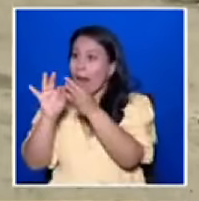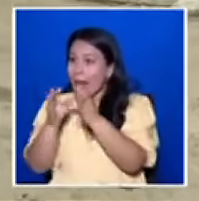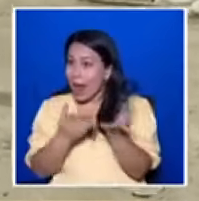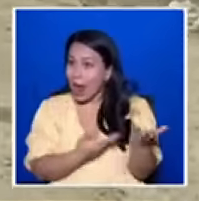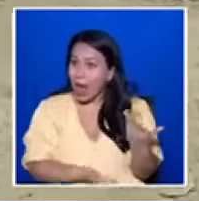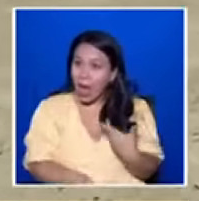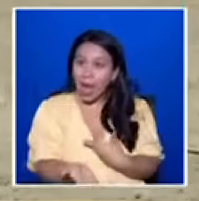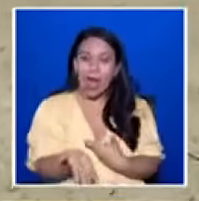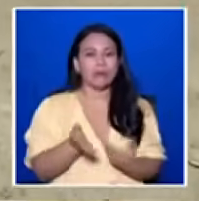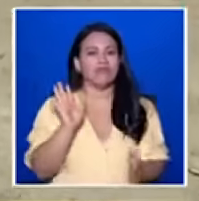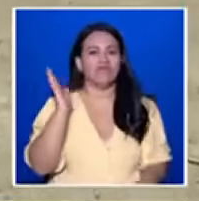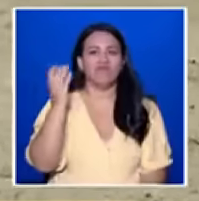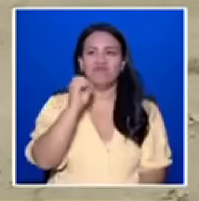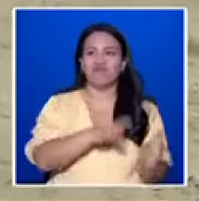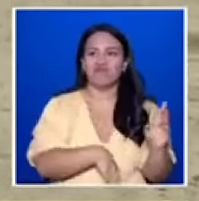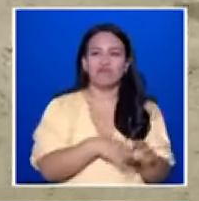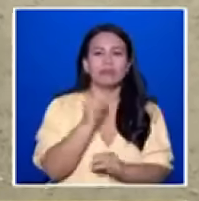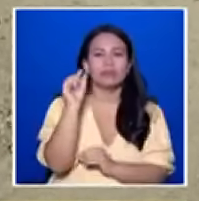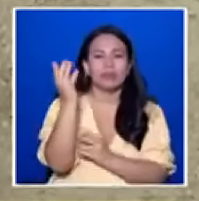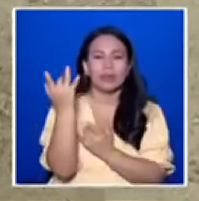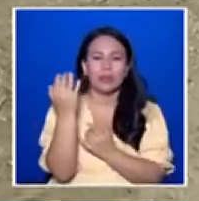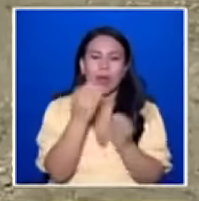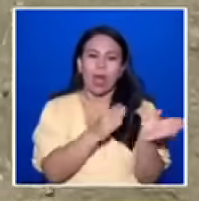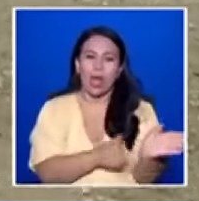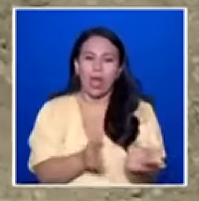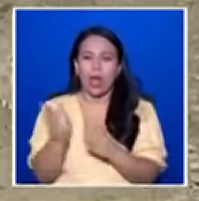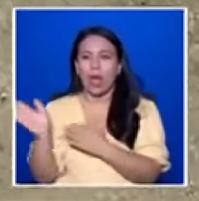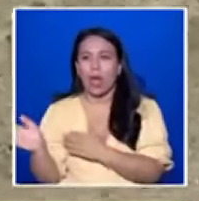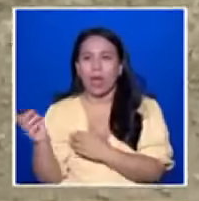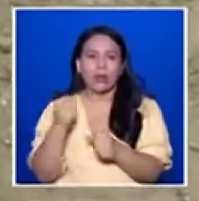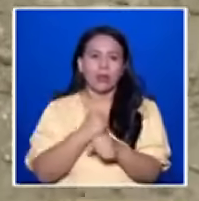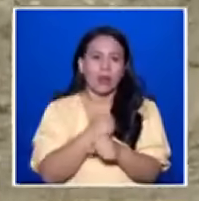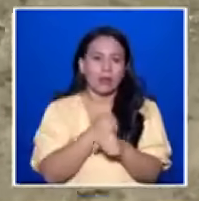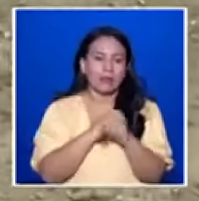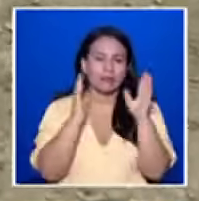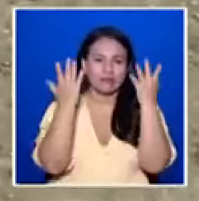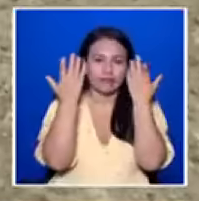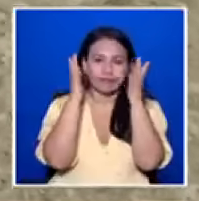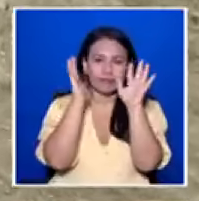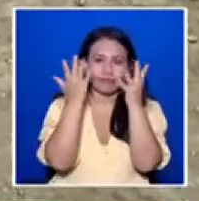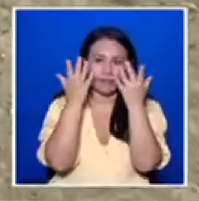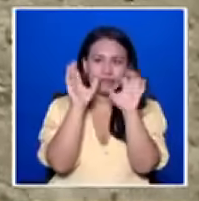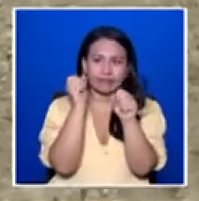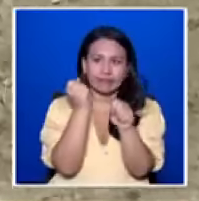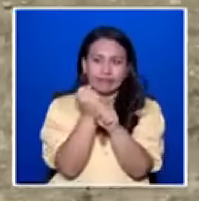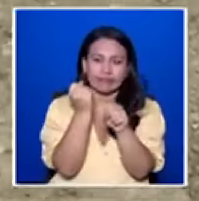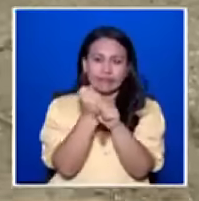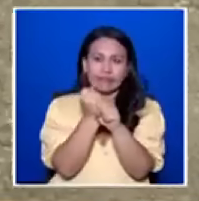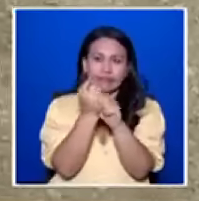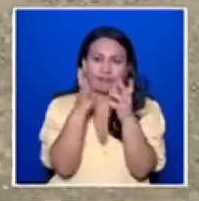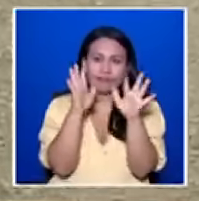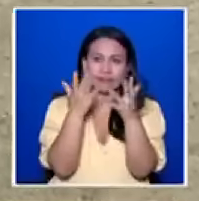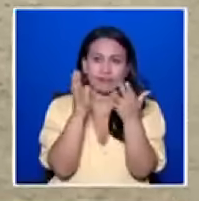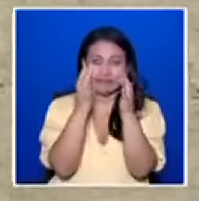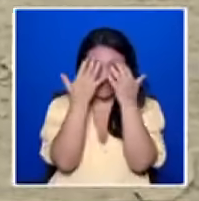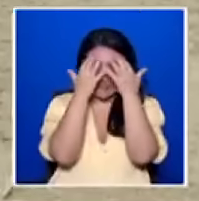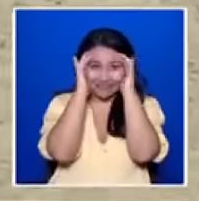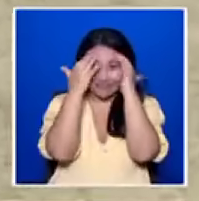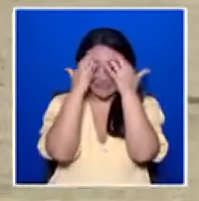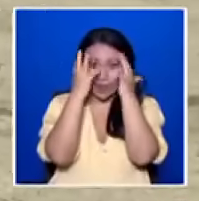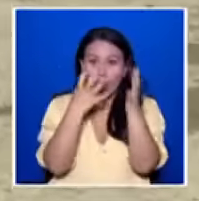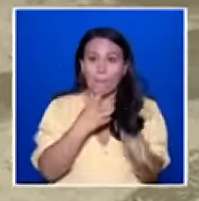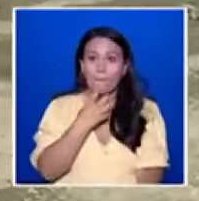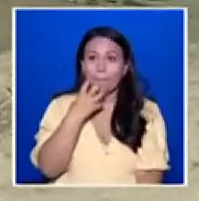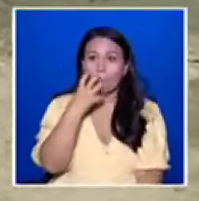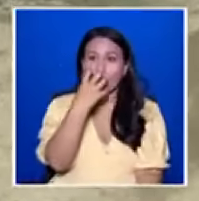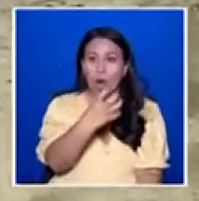intervenir ese sitio, esperen un poquito, estamos en este otro lugar, pero ni siquiera aquello. Y realmente eso es algo que